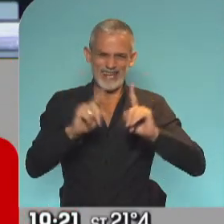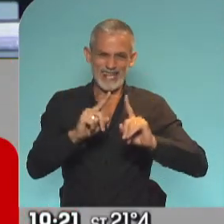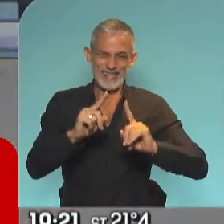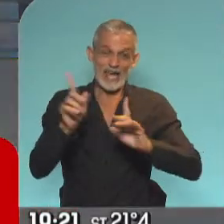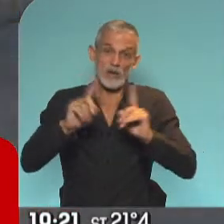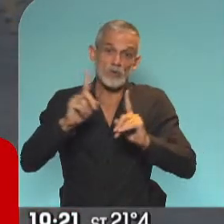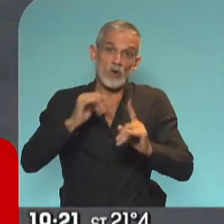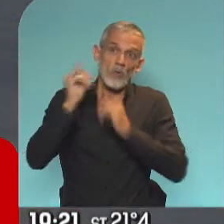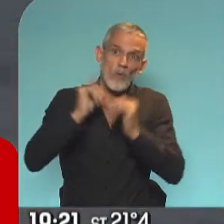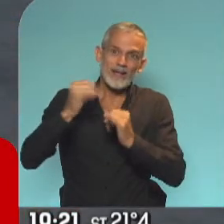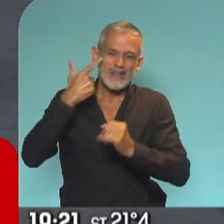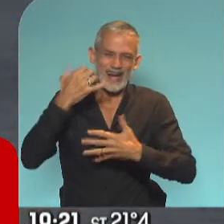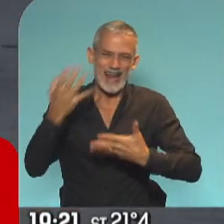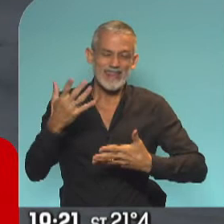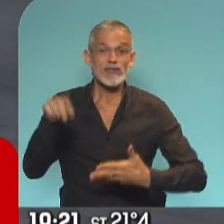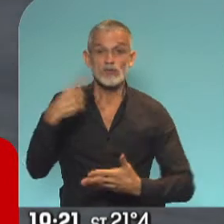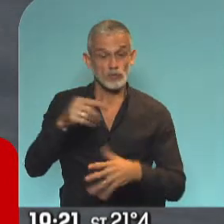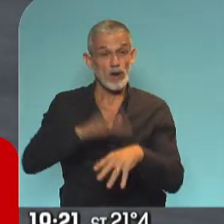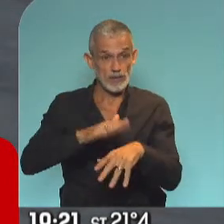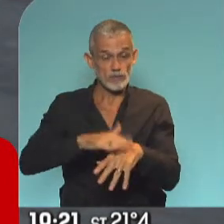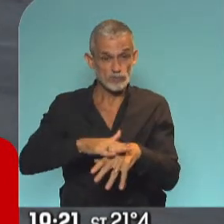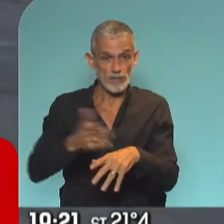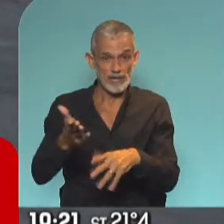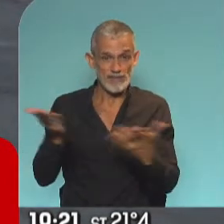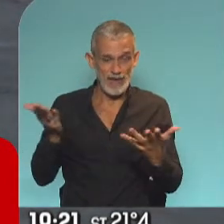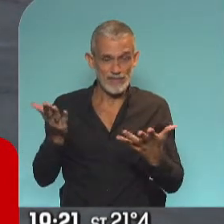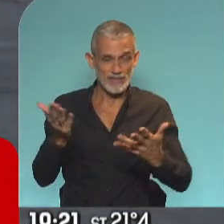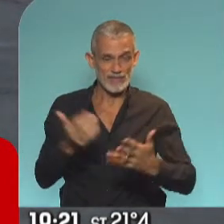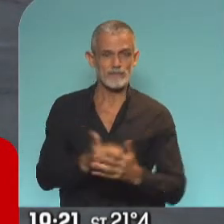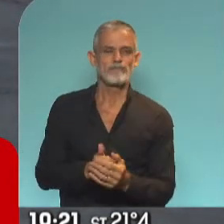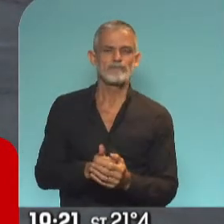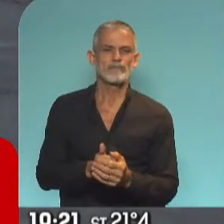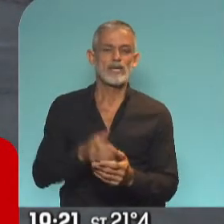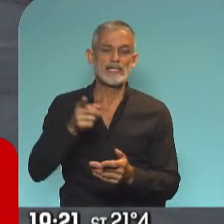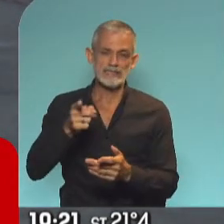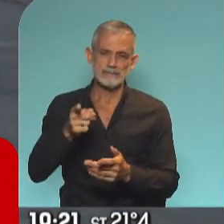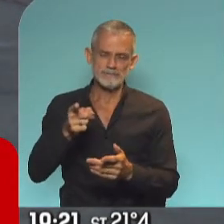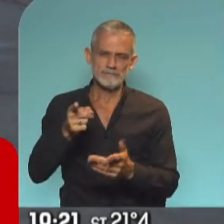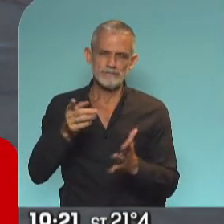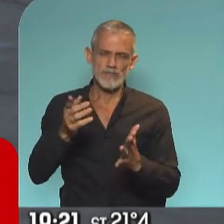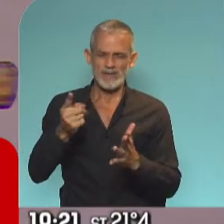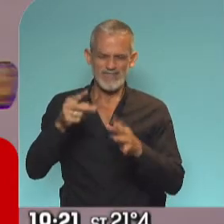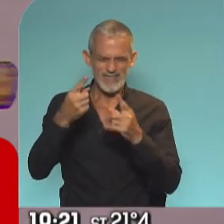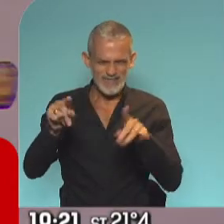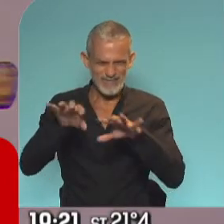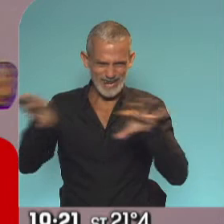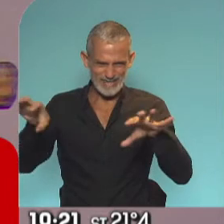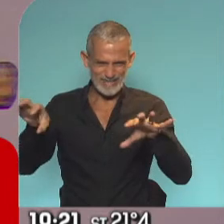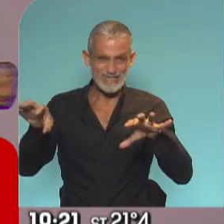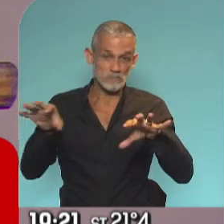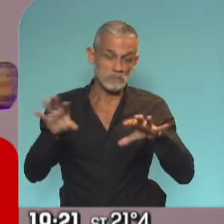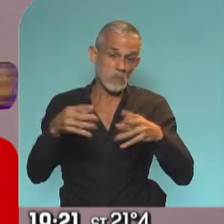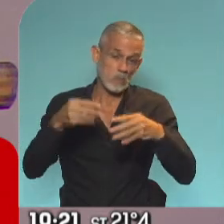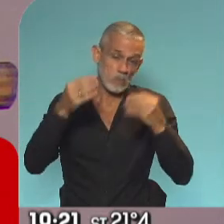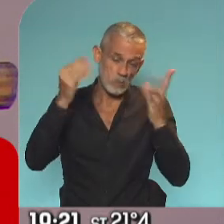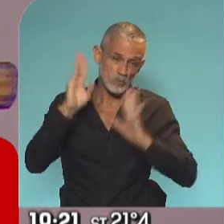de la realidad, los que tienen responsabilidad en la gestión de la cosa pública, ¿no? Y en eso marquemos una diferencia, ¿no? Más allá que muchas